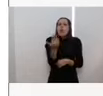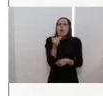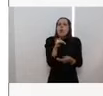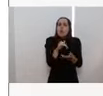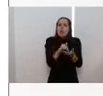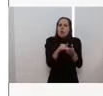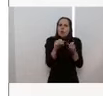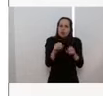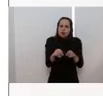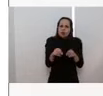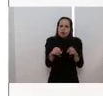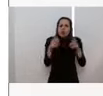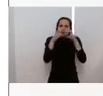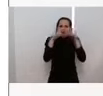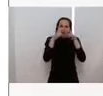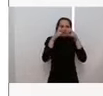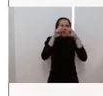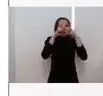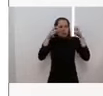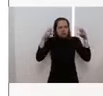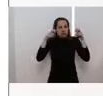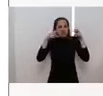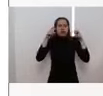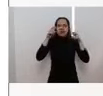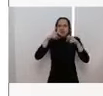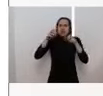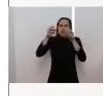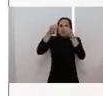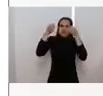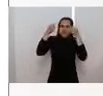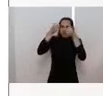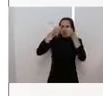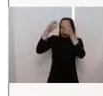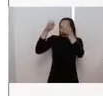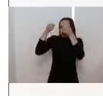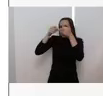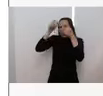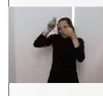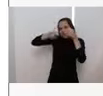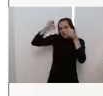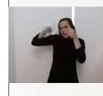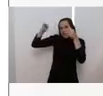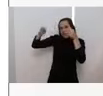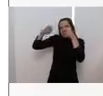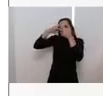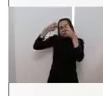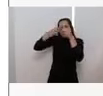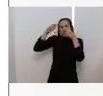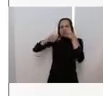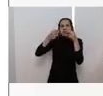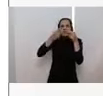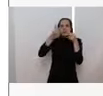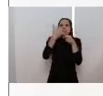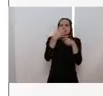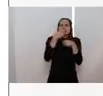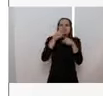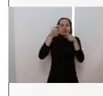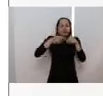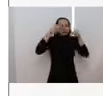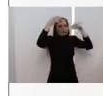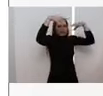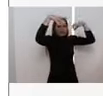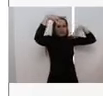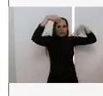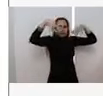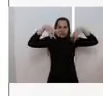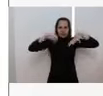suministrarle todo el fluido eléctrico al hospital y una potencia de 1700 cavea central de gases medicinales